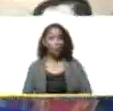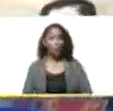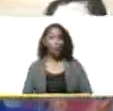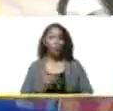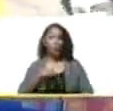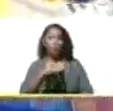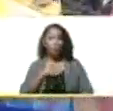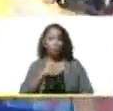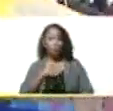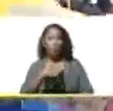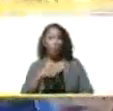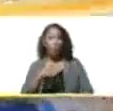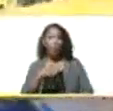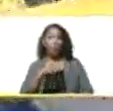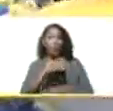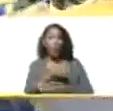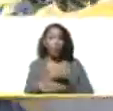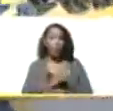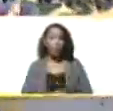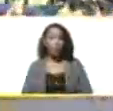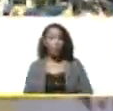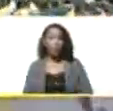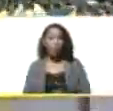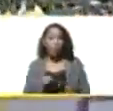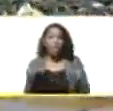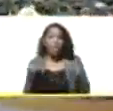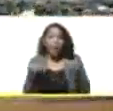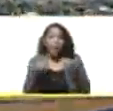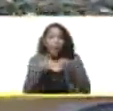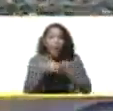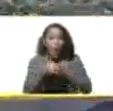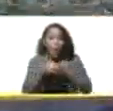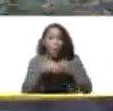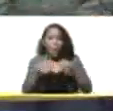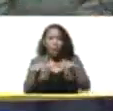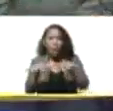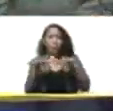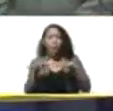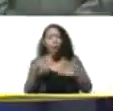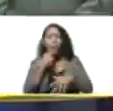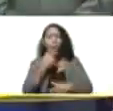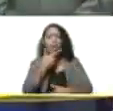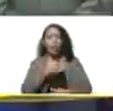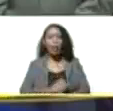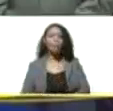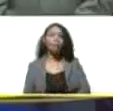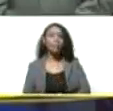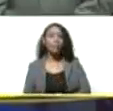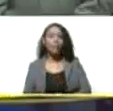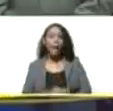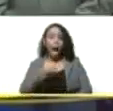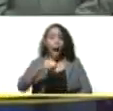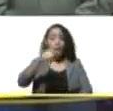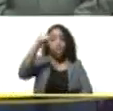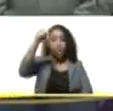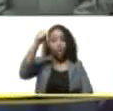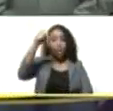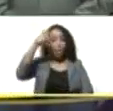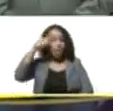estuvimos en una reunión hermosa al norte de la